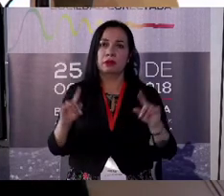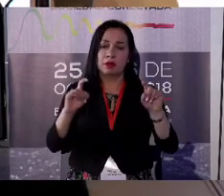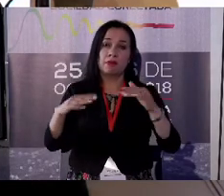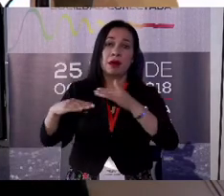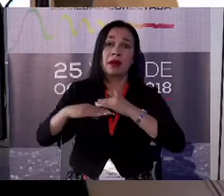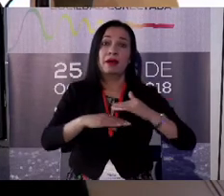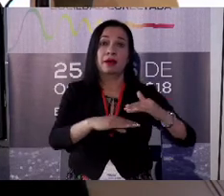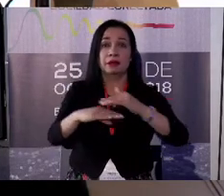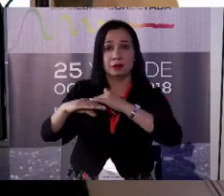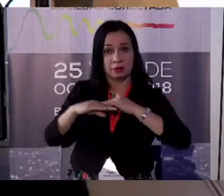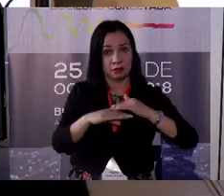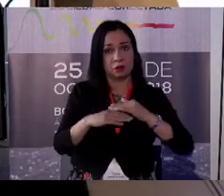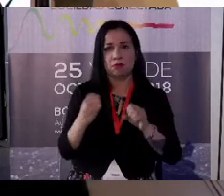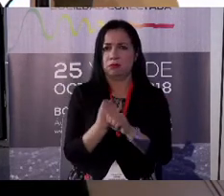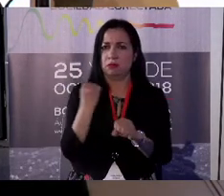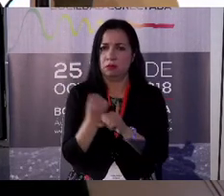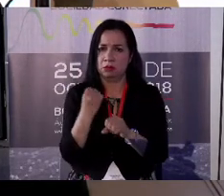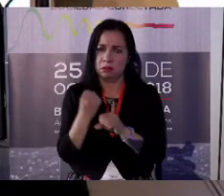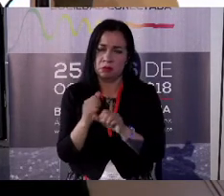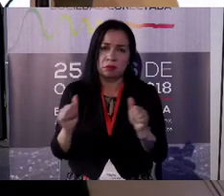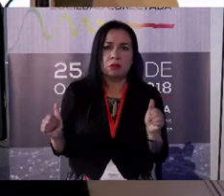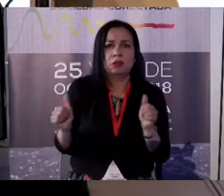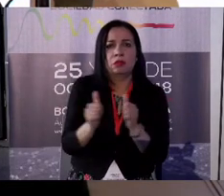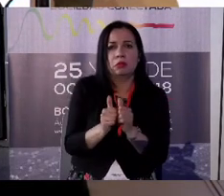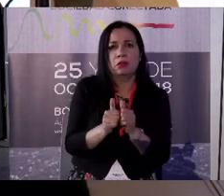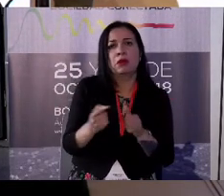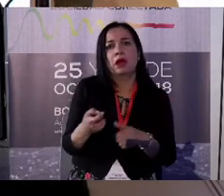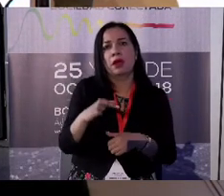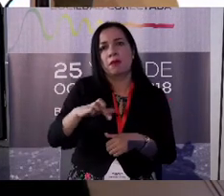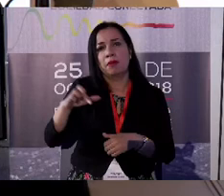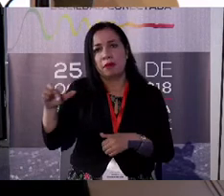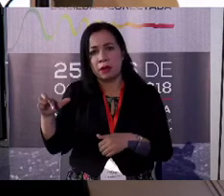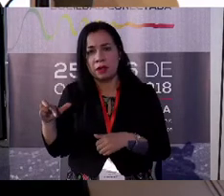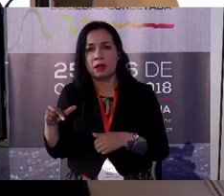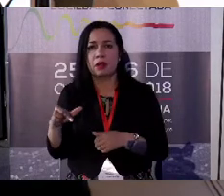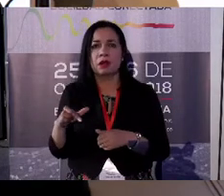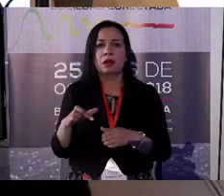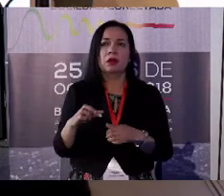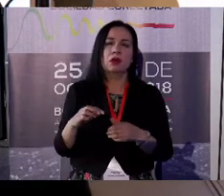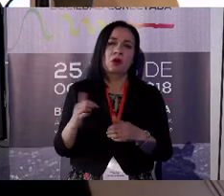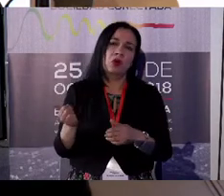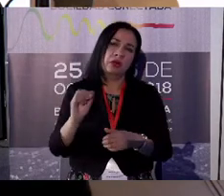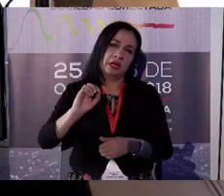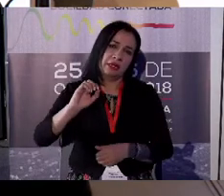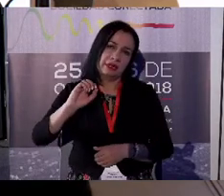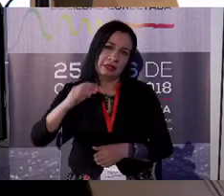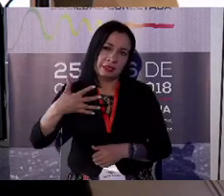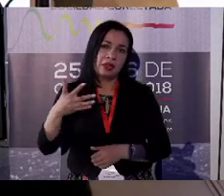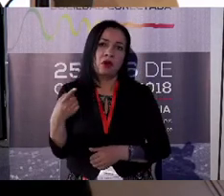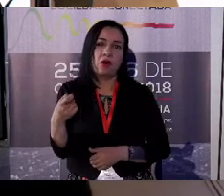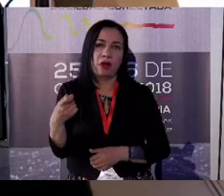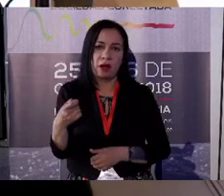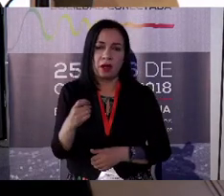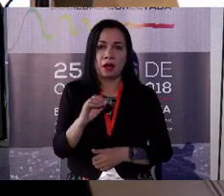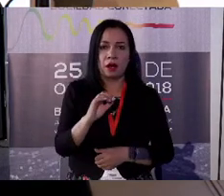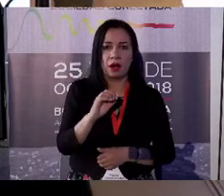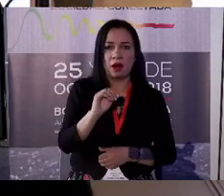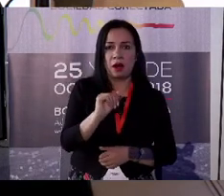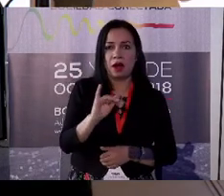junto con el 3GPP para la elaboración de los estándares, tanto de 5G como IoT. Y bueno, obviamente lo que tenemos hoy